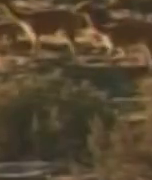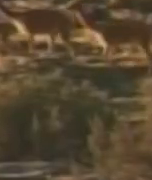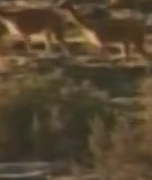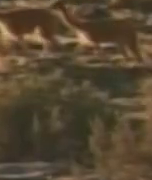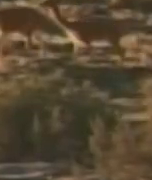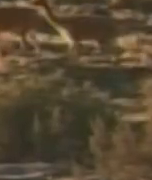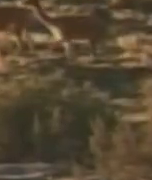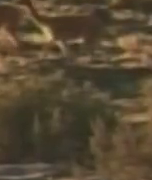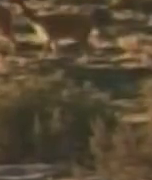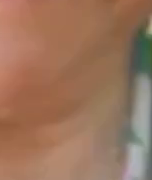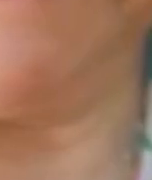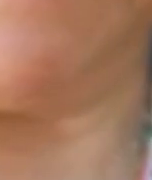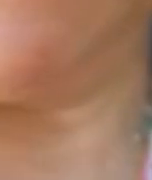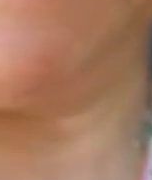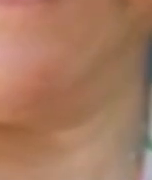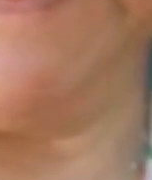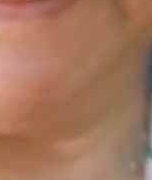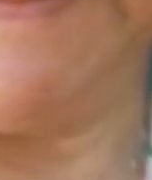voluntaria.